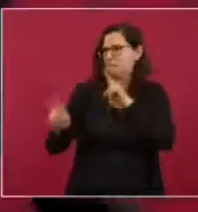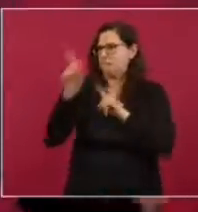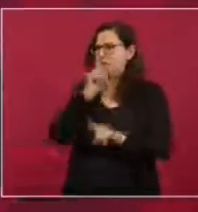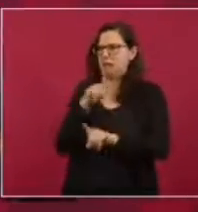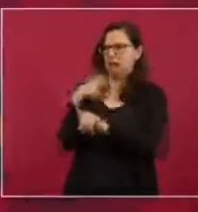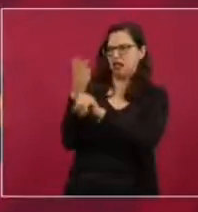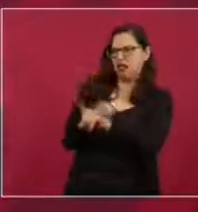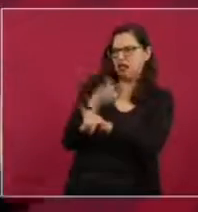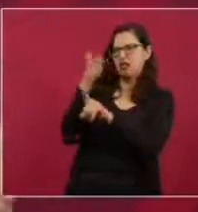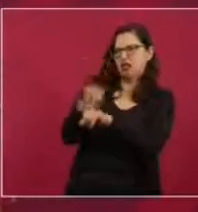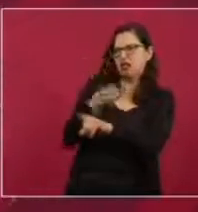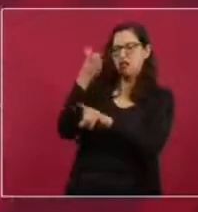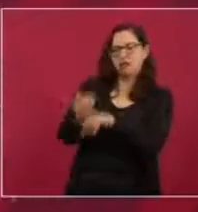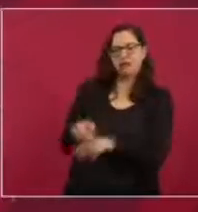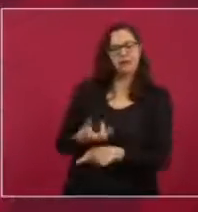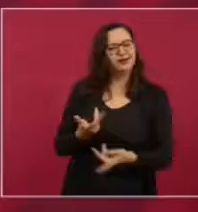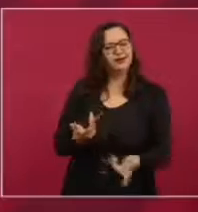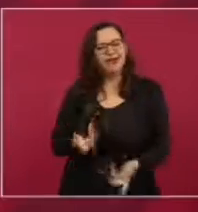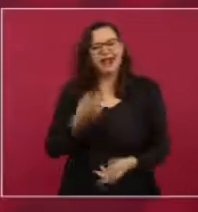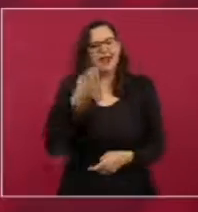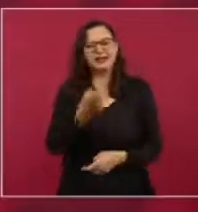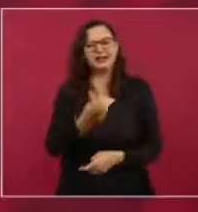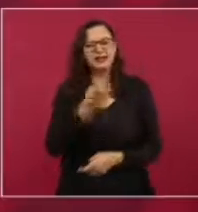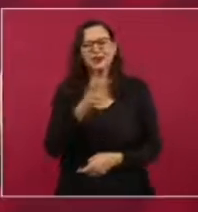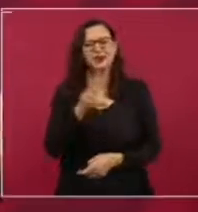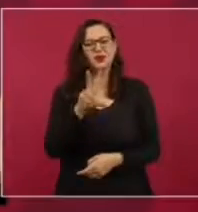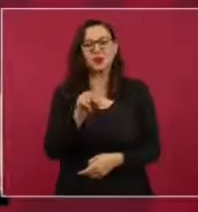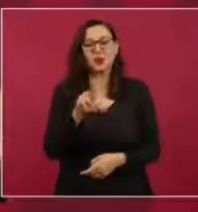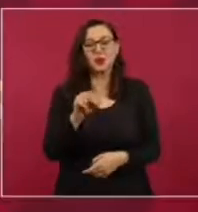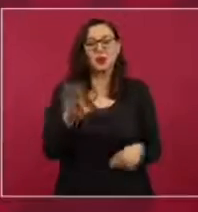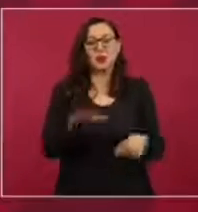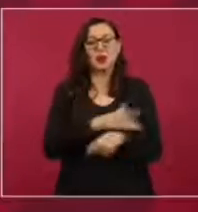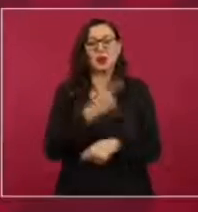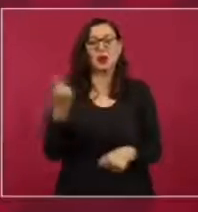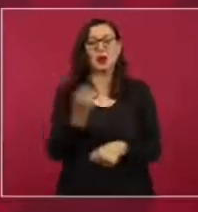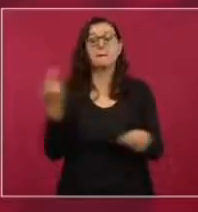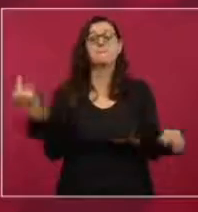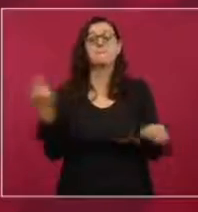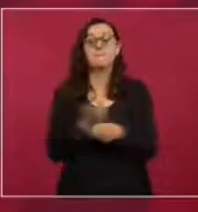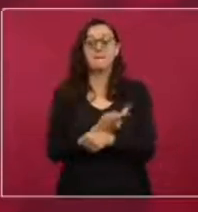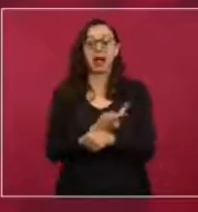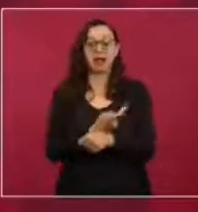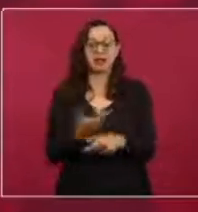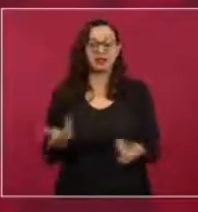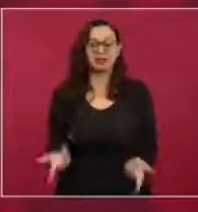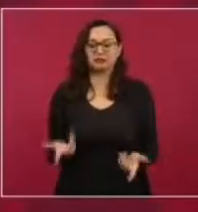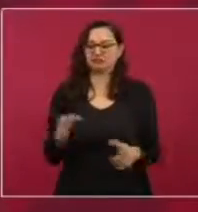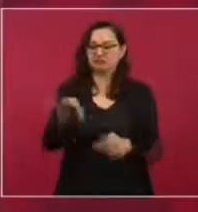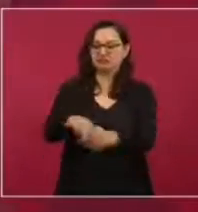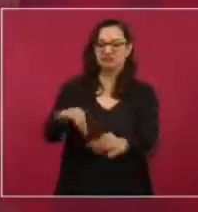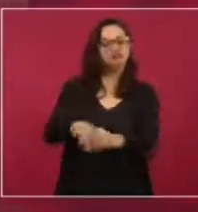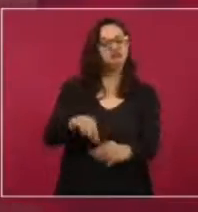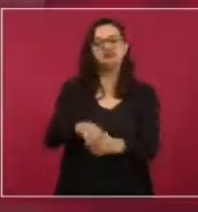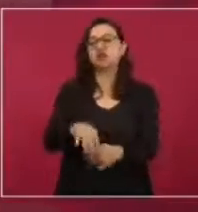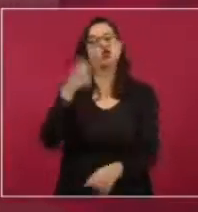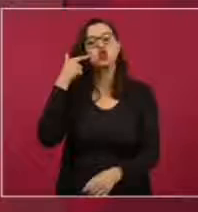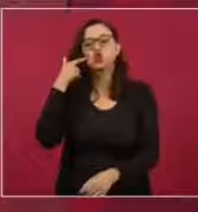porque si no se opta por la vía democrática, ¿por qué están optando?